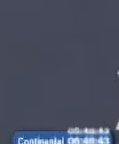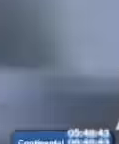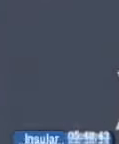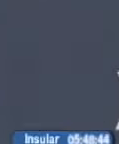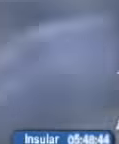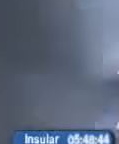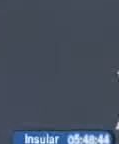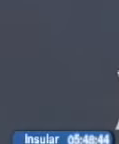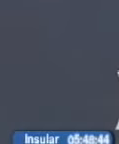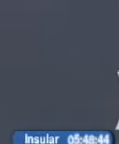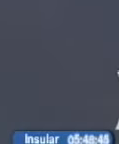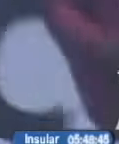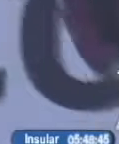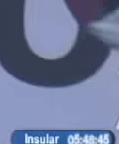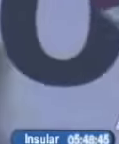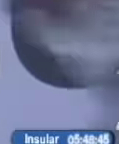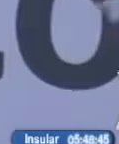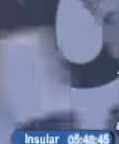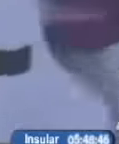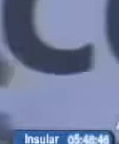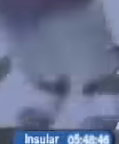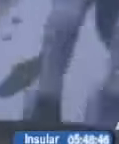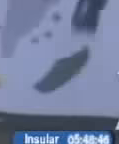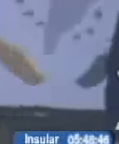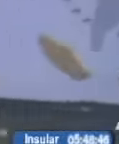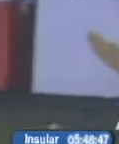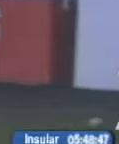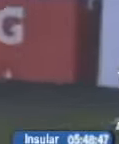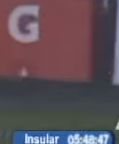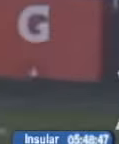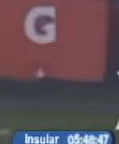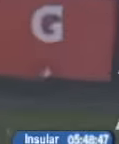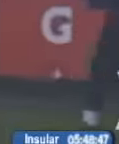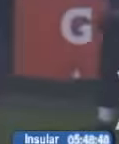el pueblo se une pa' verte jugar.